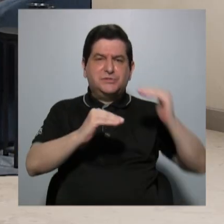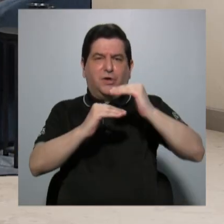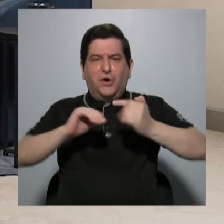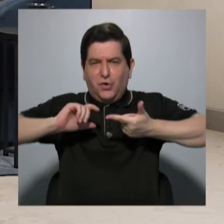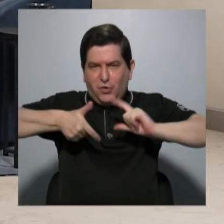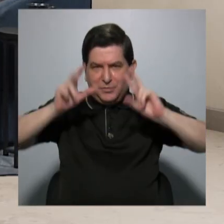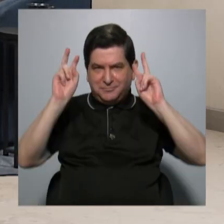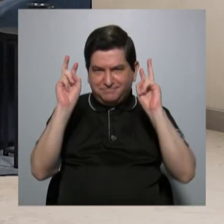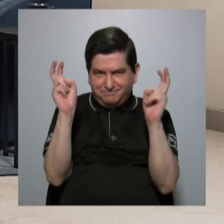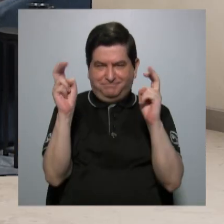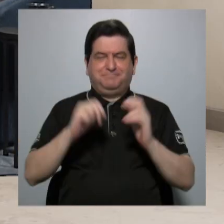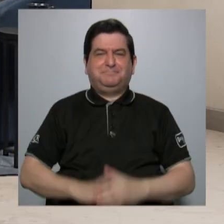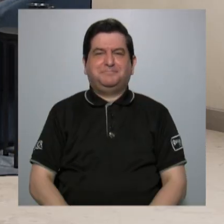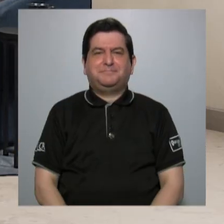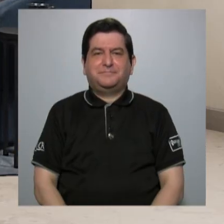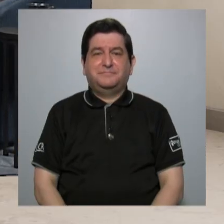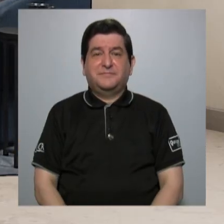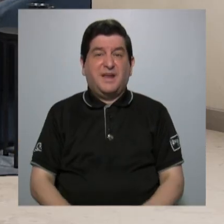upcycling.